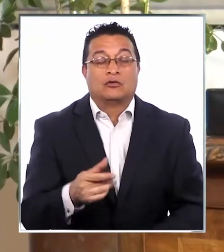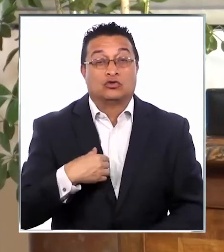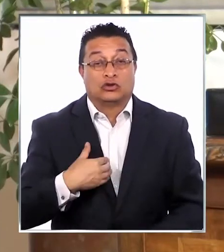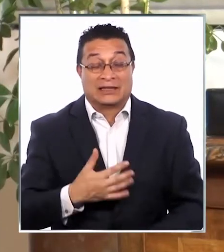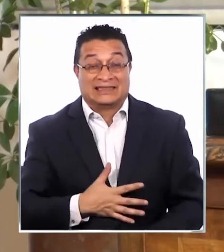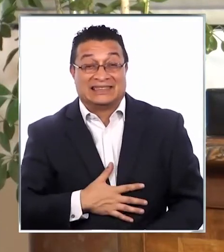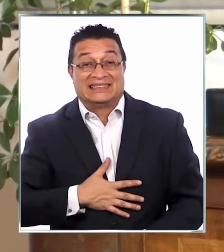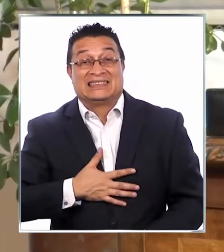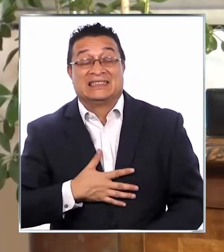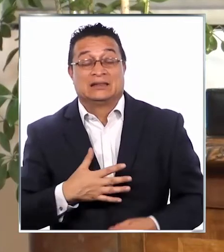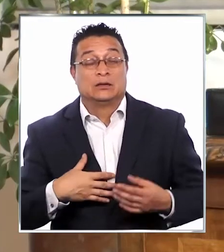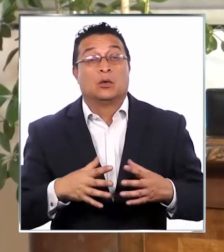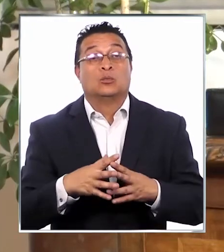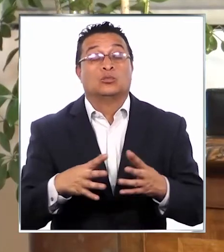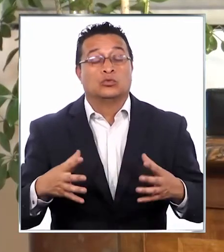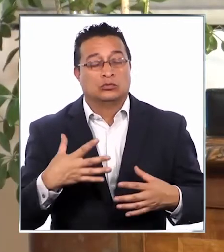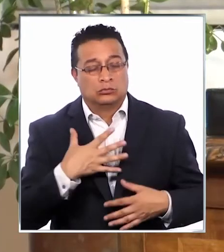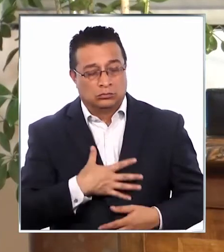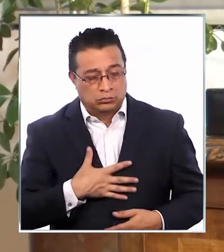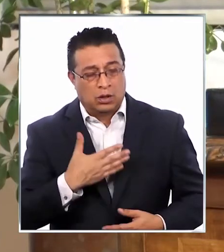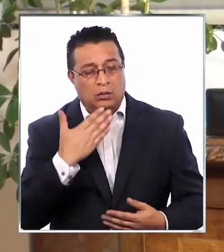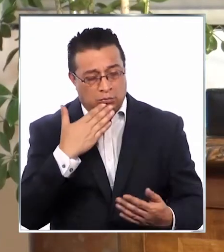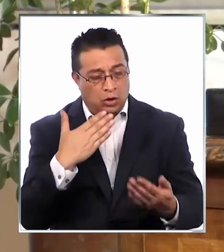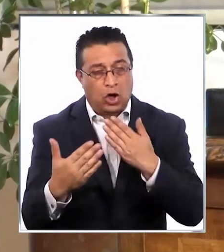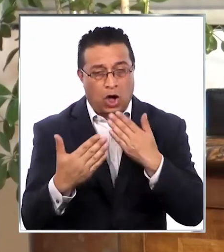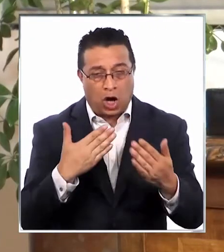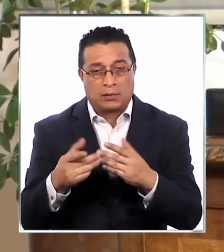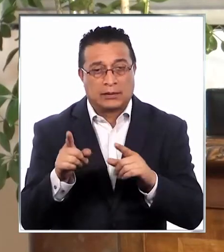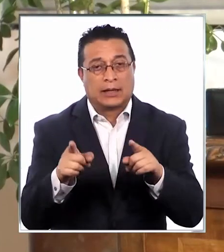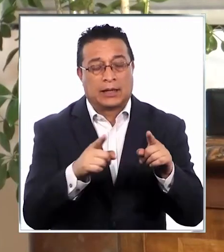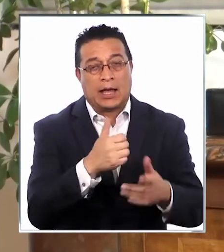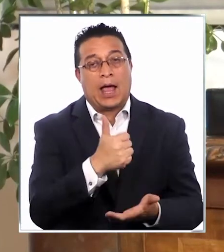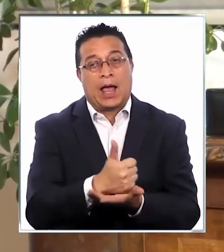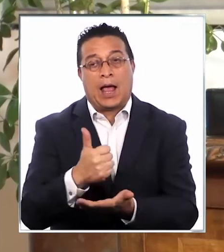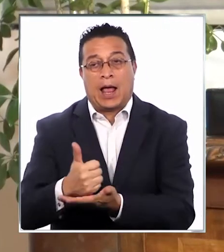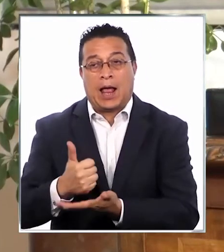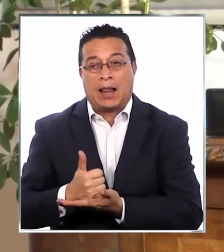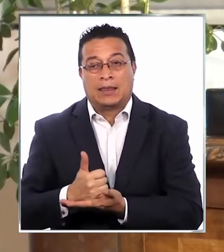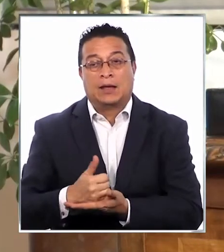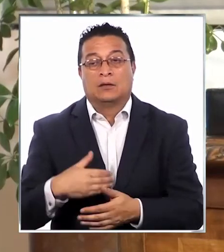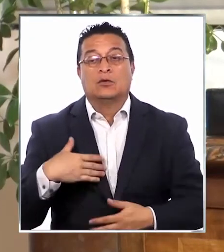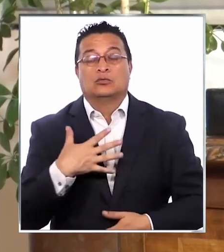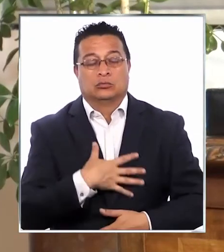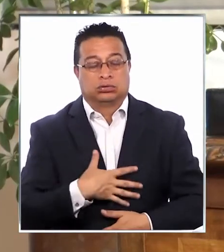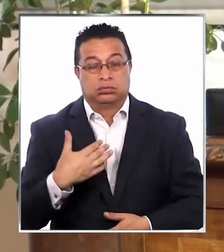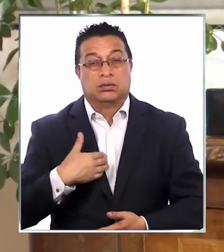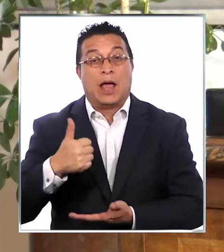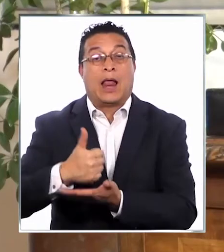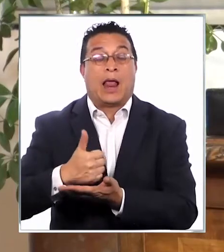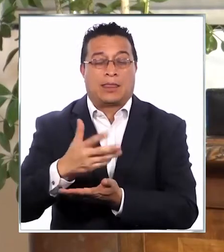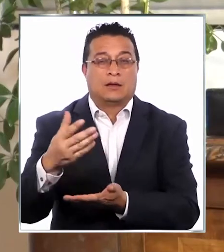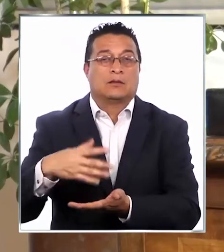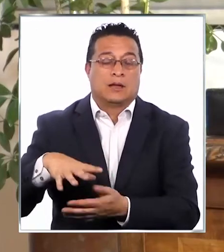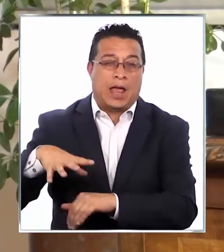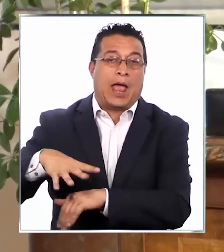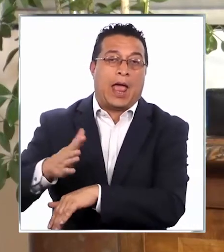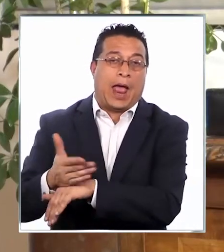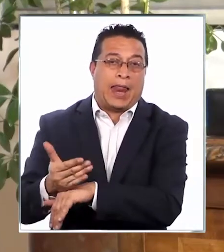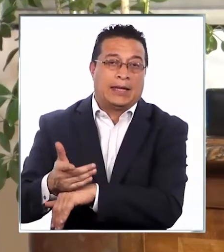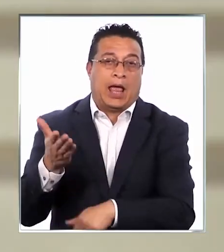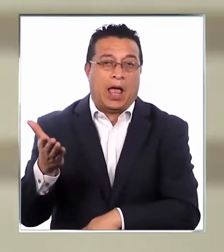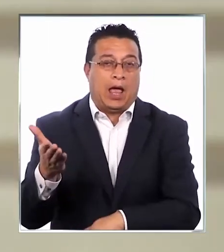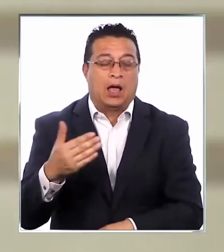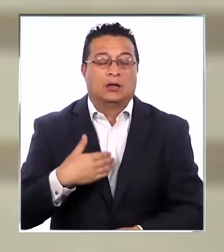me siento muy a gusto conversando con ellos. A gusto, además, el nombre del alcalde de Arica, por ejemplo, me acordé